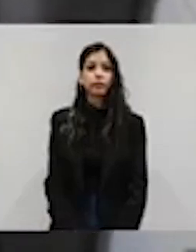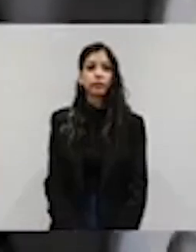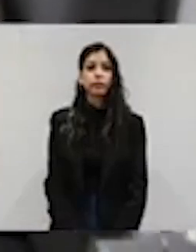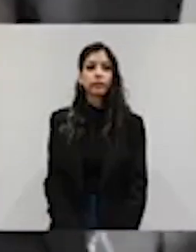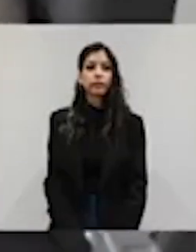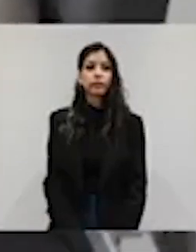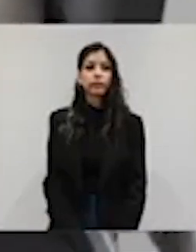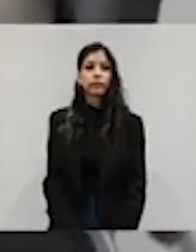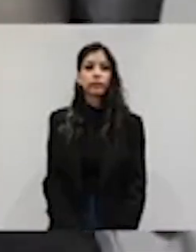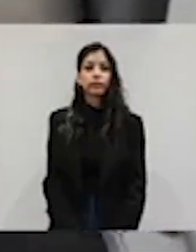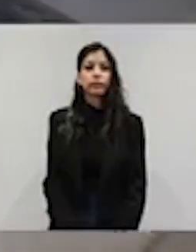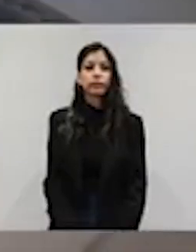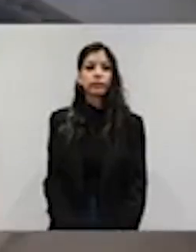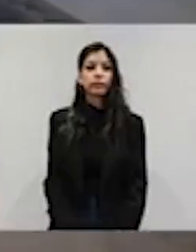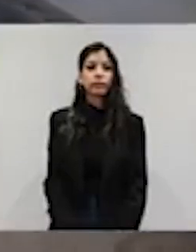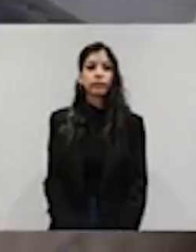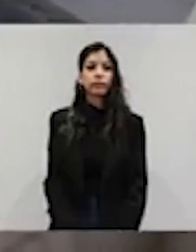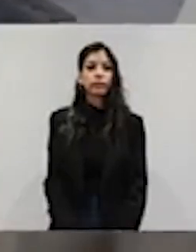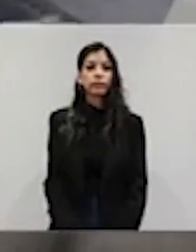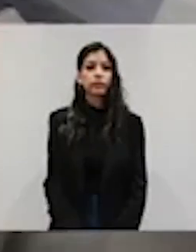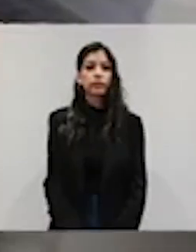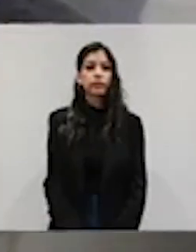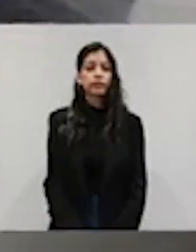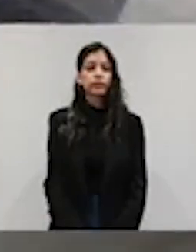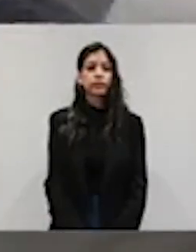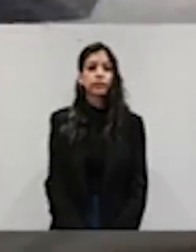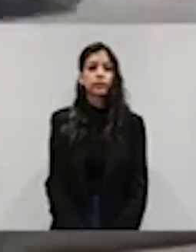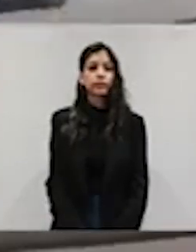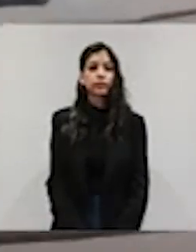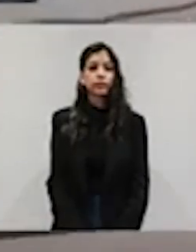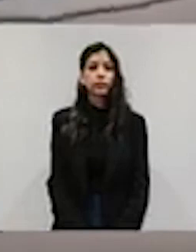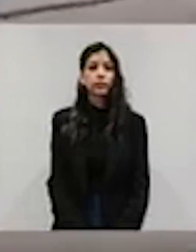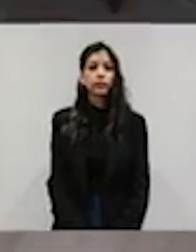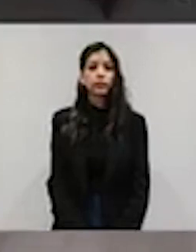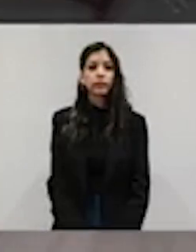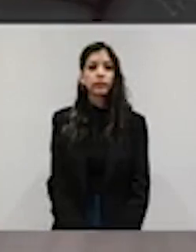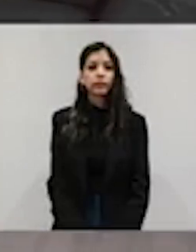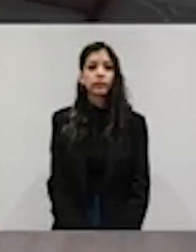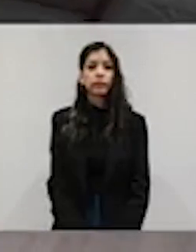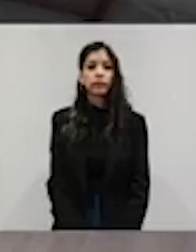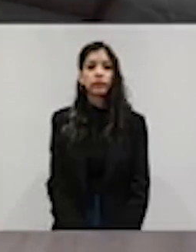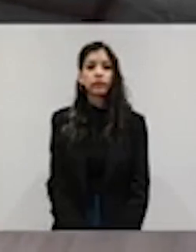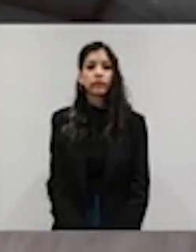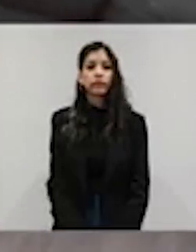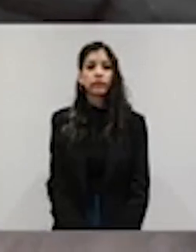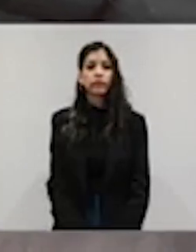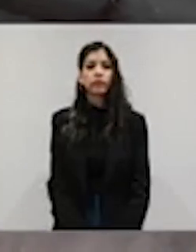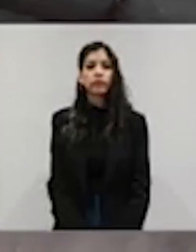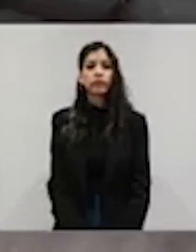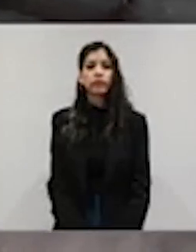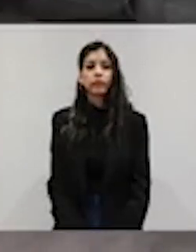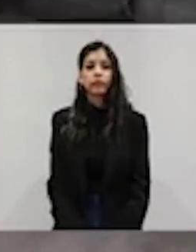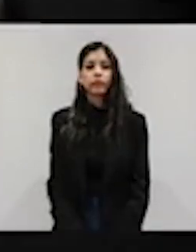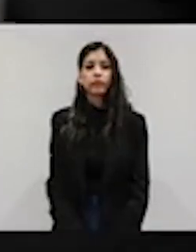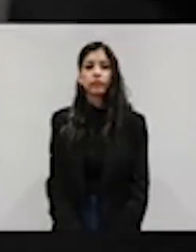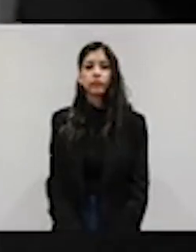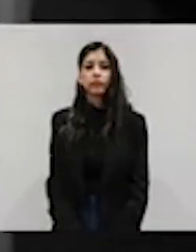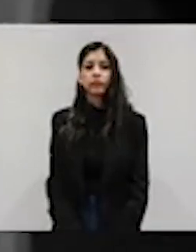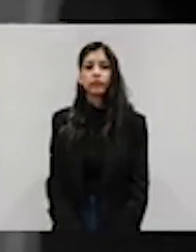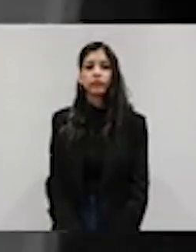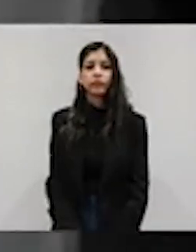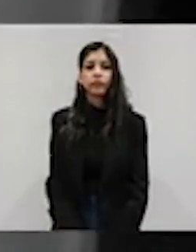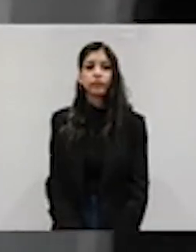Y así están todos. El de Cualcomán, el de Huetambo, el de Uruapan es un caso,